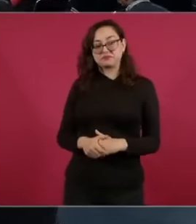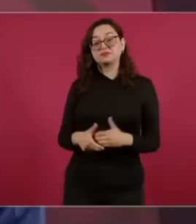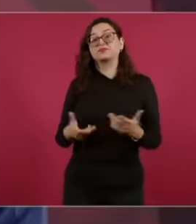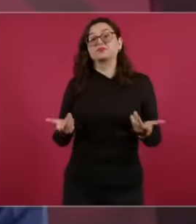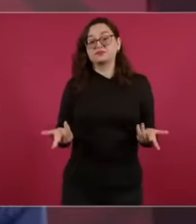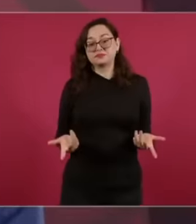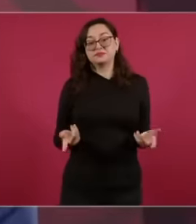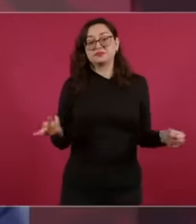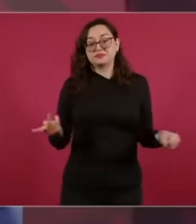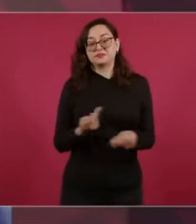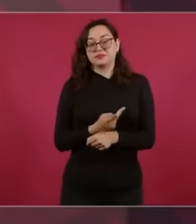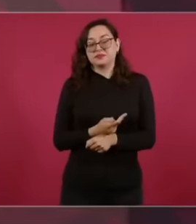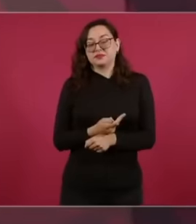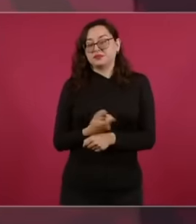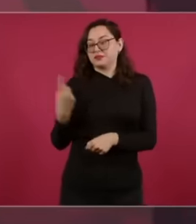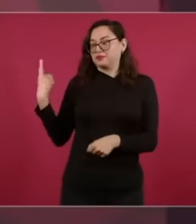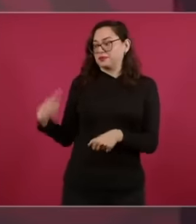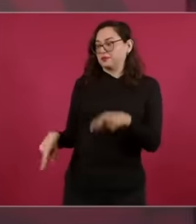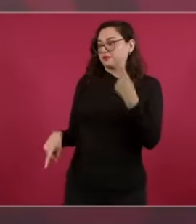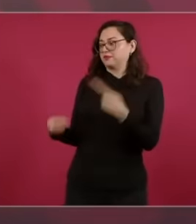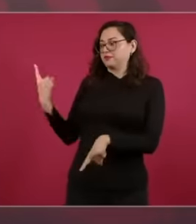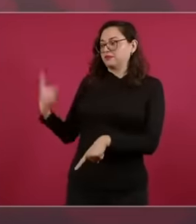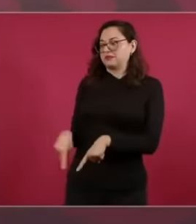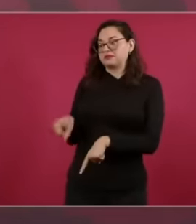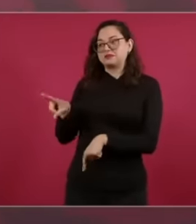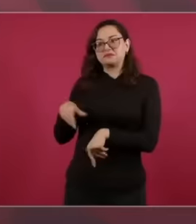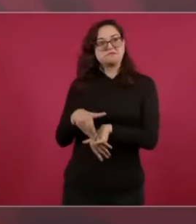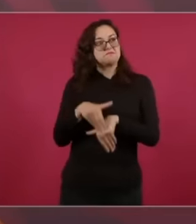posiblemente no lo pudieron hacer